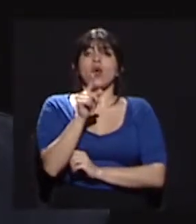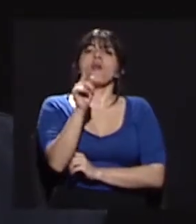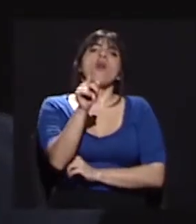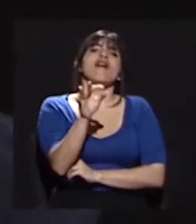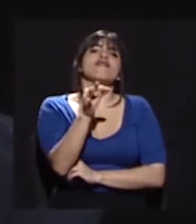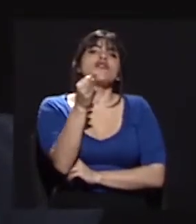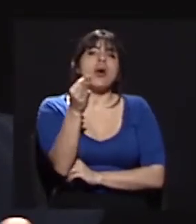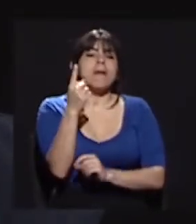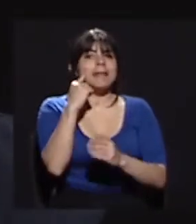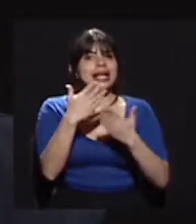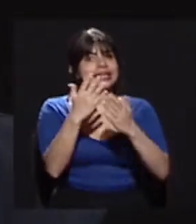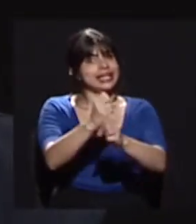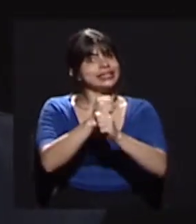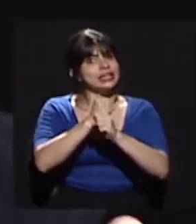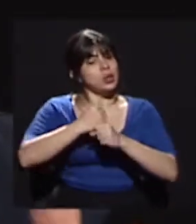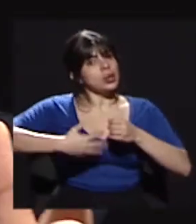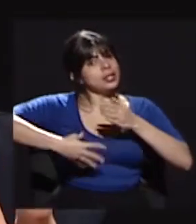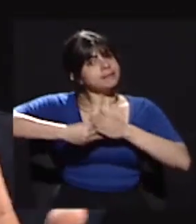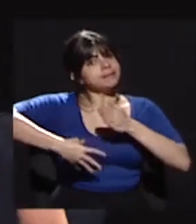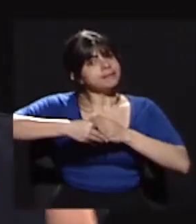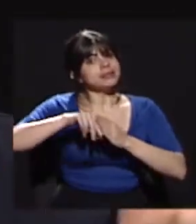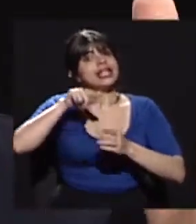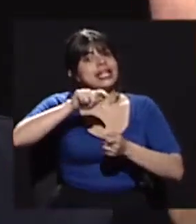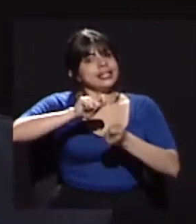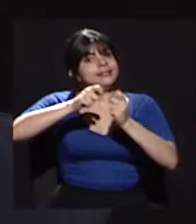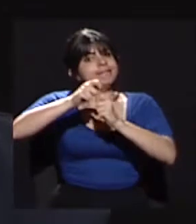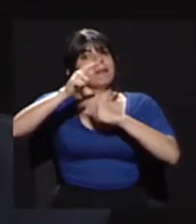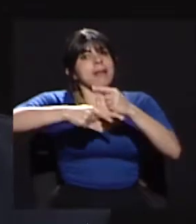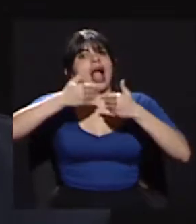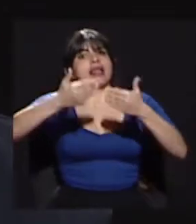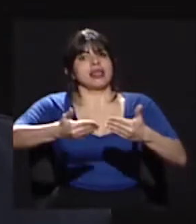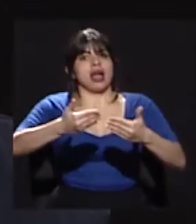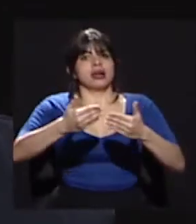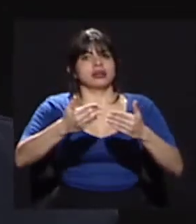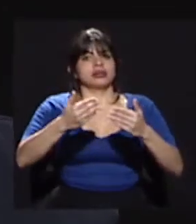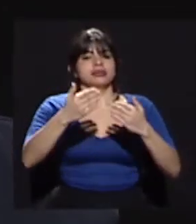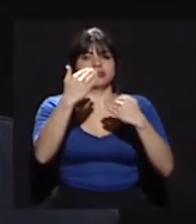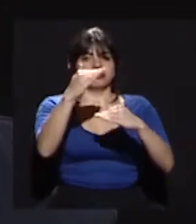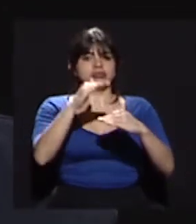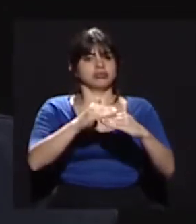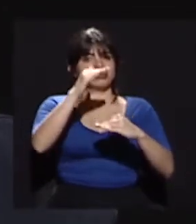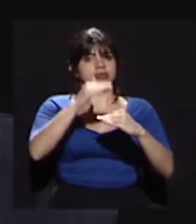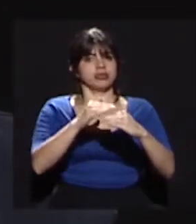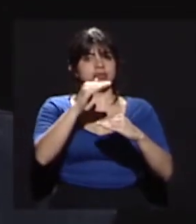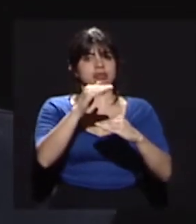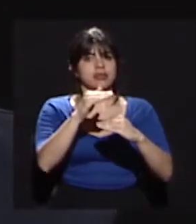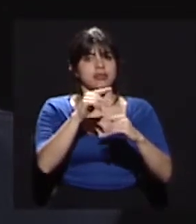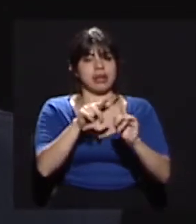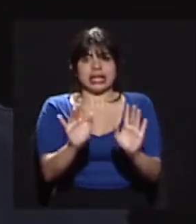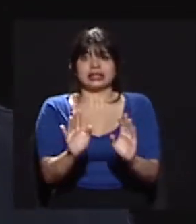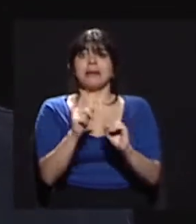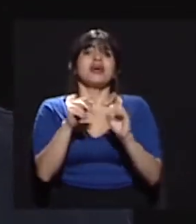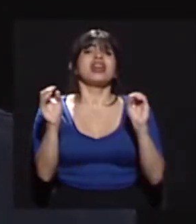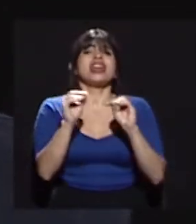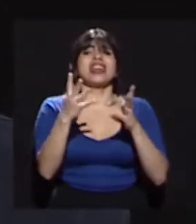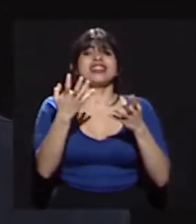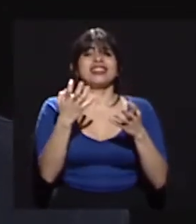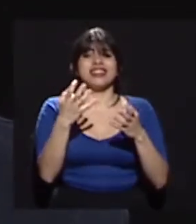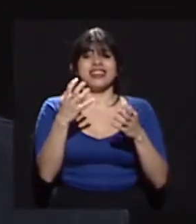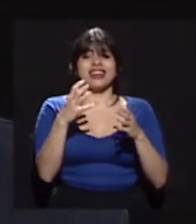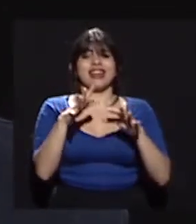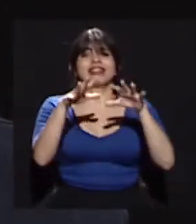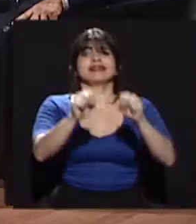dar seguridades adicionales de que esa reforma se va a dar dentro de ciertos parámetros eso es todo pero pero no a nadie quiere usurpar la